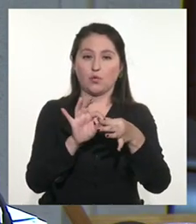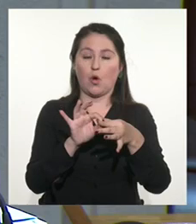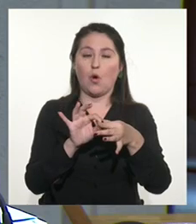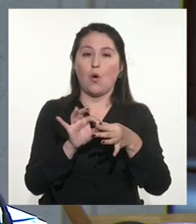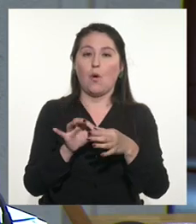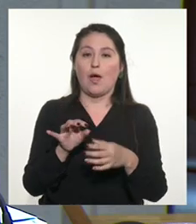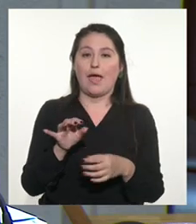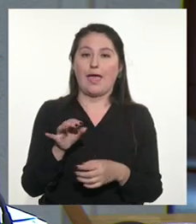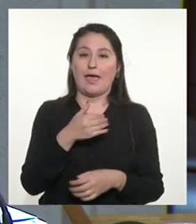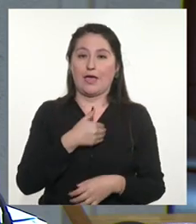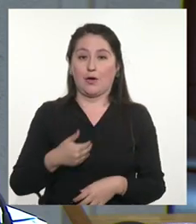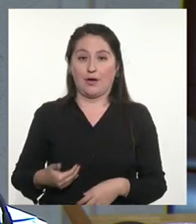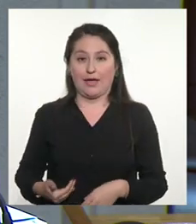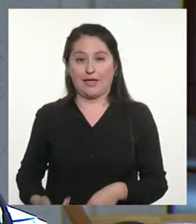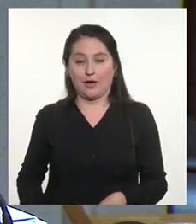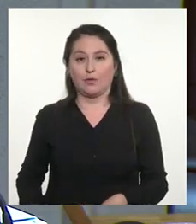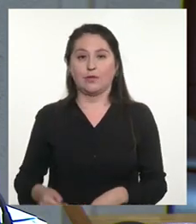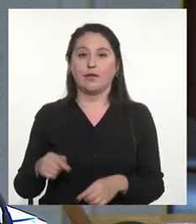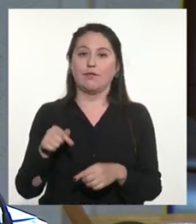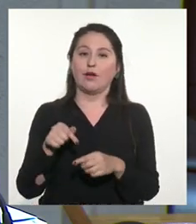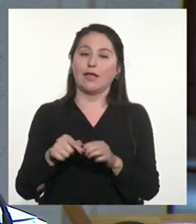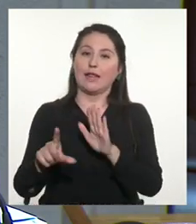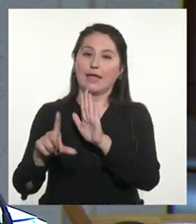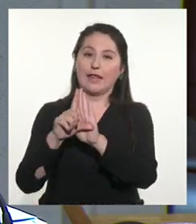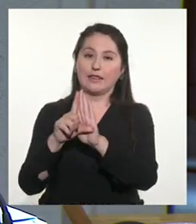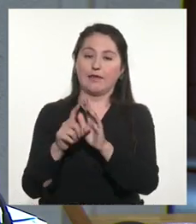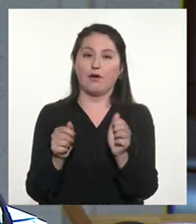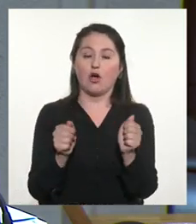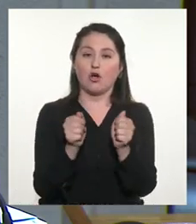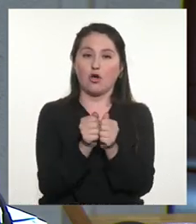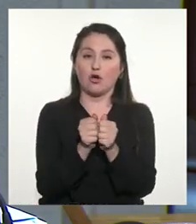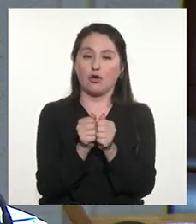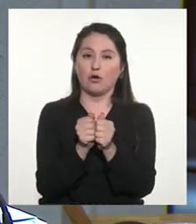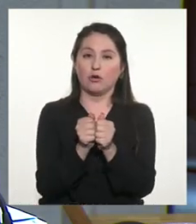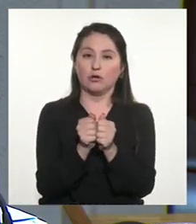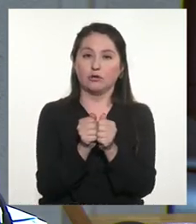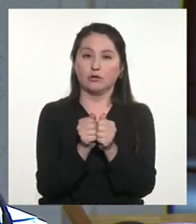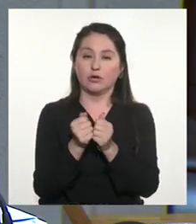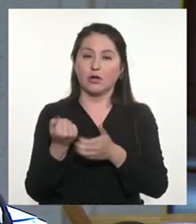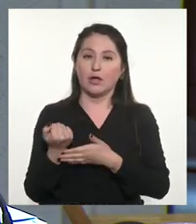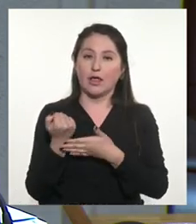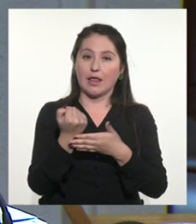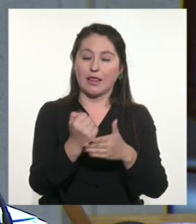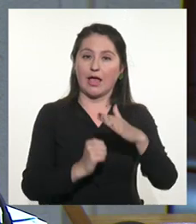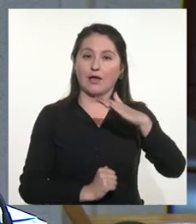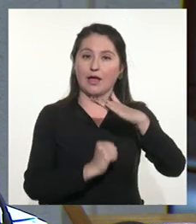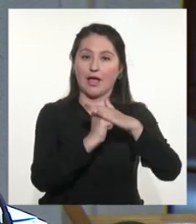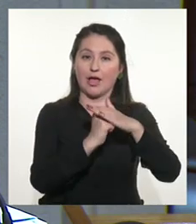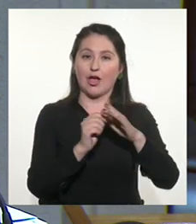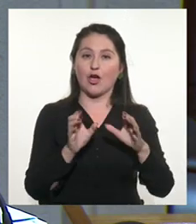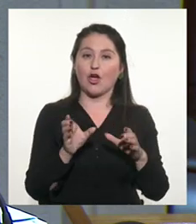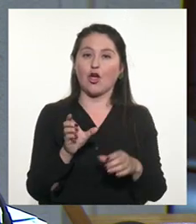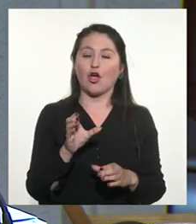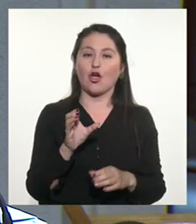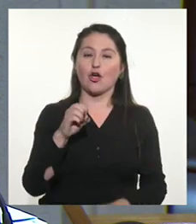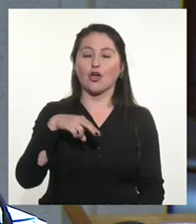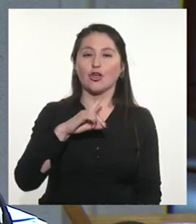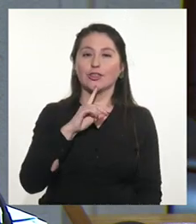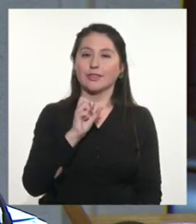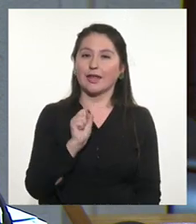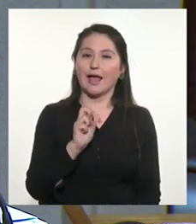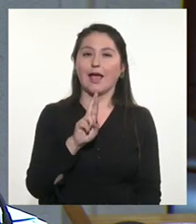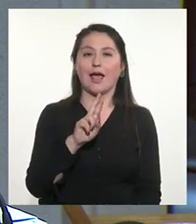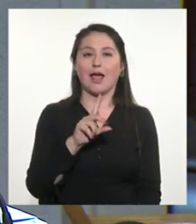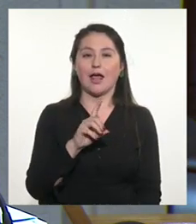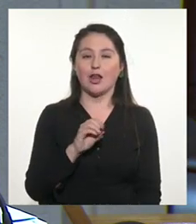ejecutivo y además con la sugerencia y la colaboración de la corte suprema y la contabilidad general de la república y esto muy importante